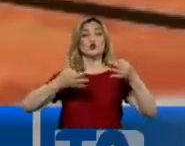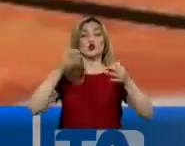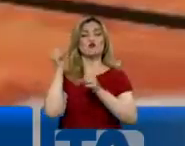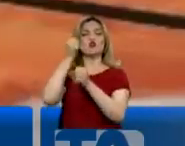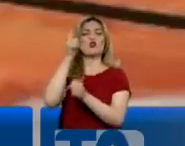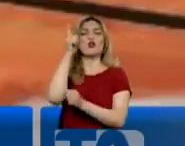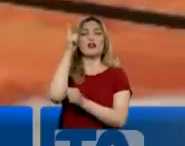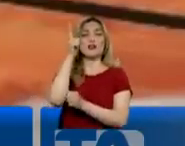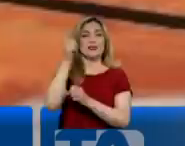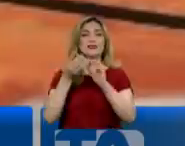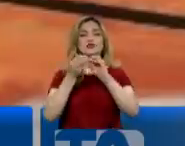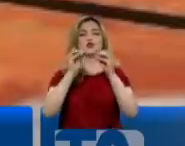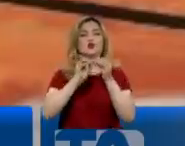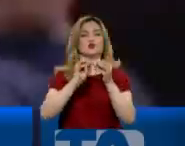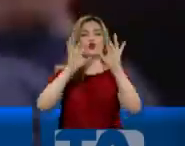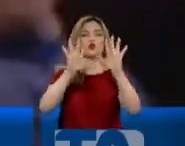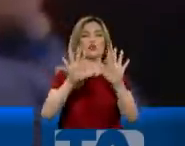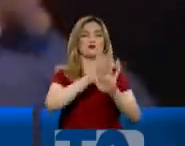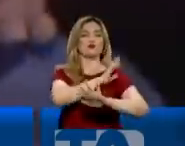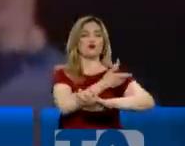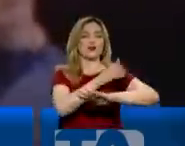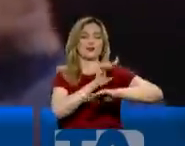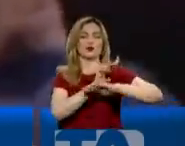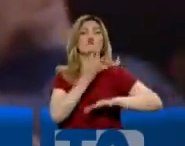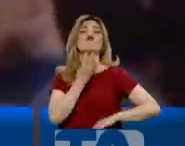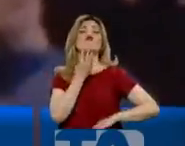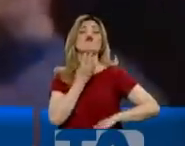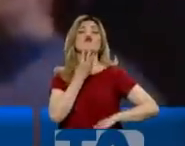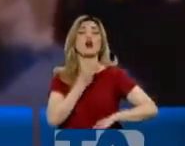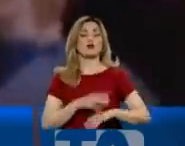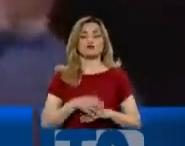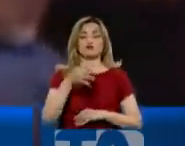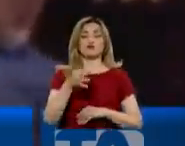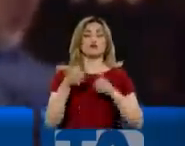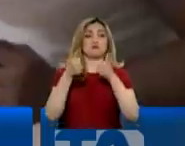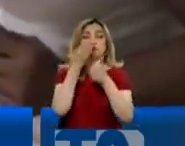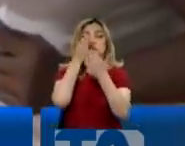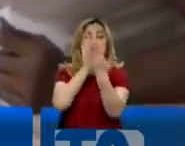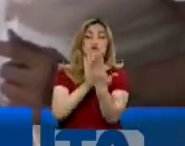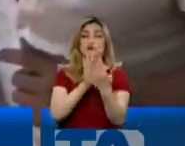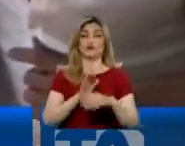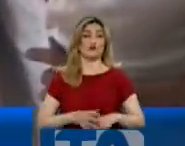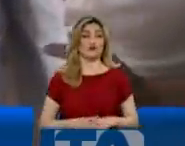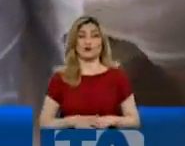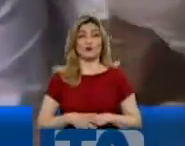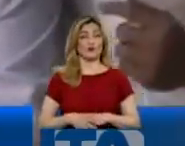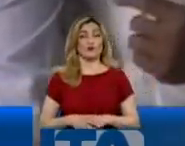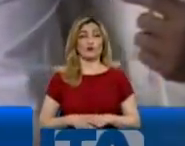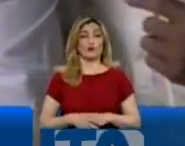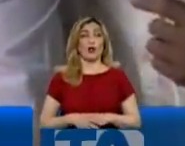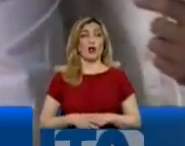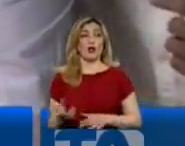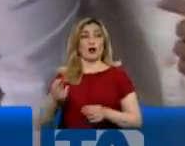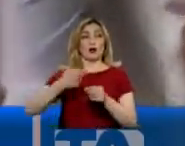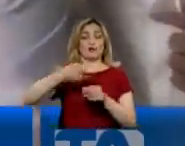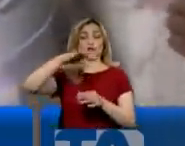y líder de fuerza ecuador dalo bucarám pulley no cumplió con la aceptación de forma personalísima de su candidatura y no fue quien participó en las elecciones internas